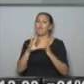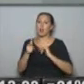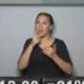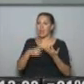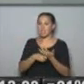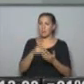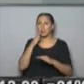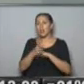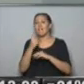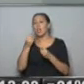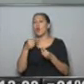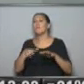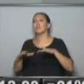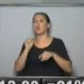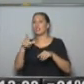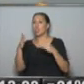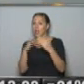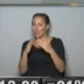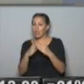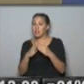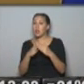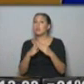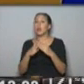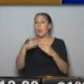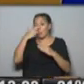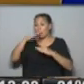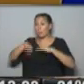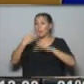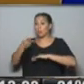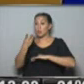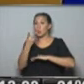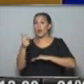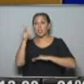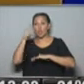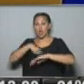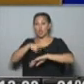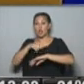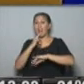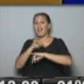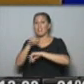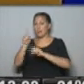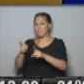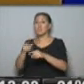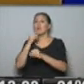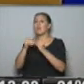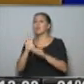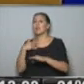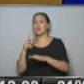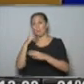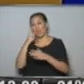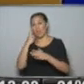a verificar el estado de situación. Las 48 horas restantes le vamos a comunicar a las familias el resultado de la